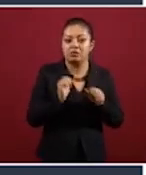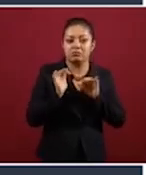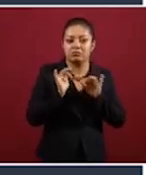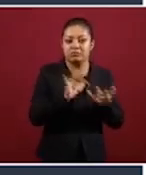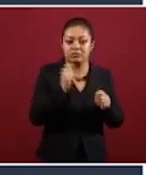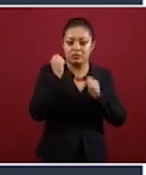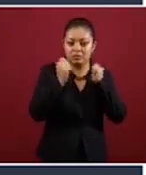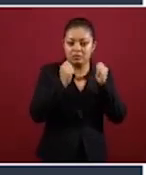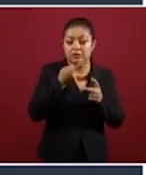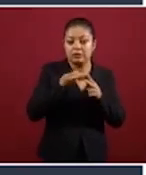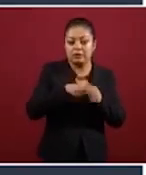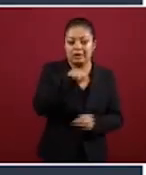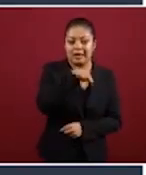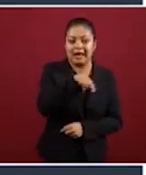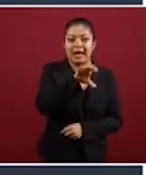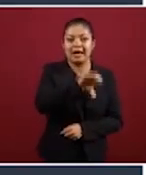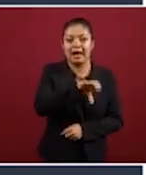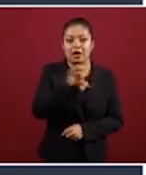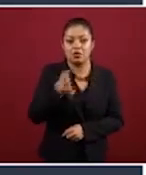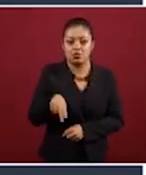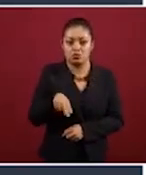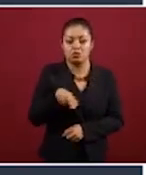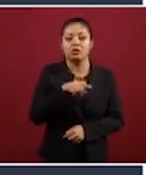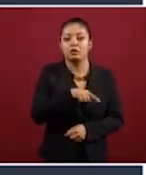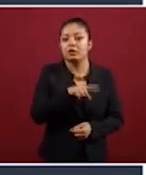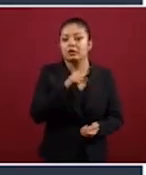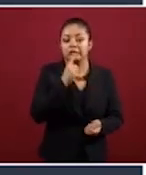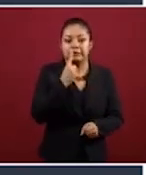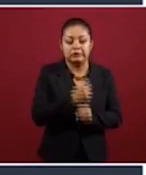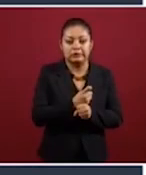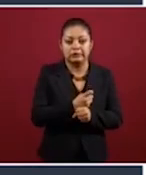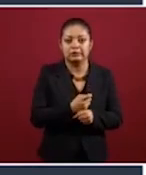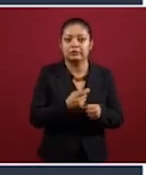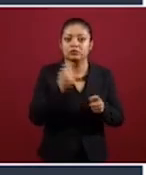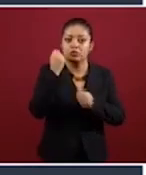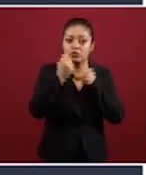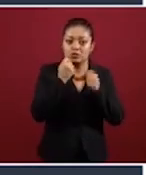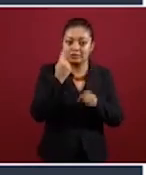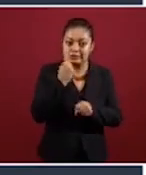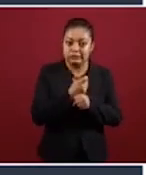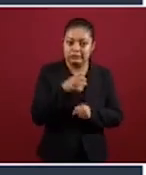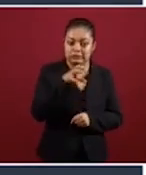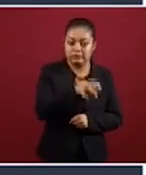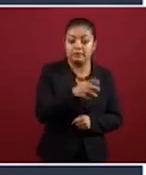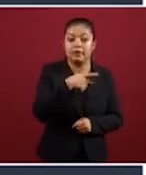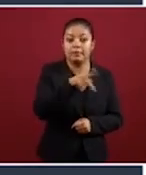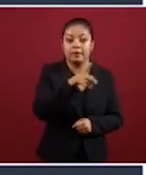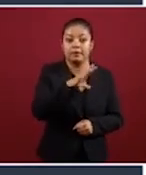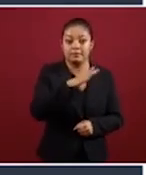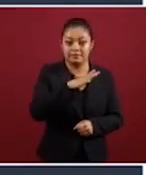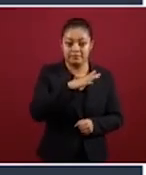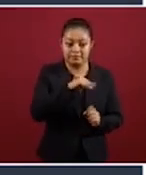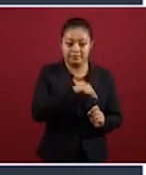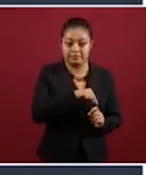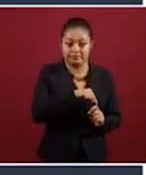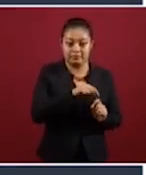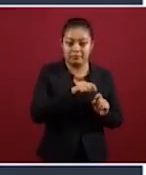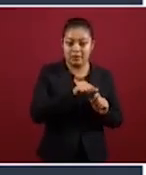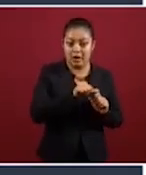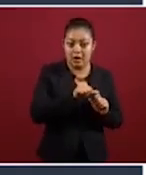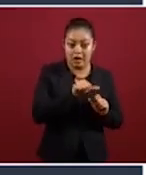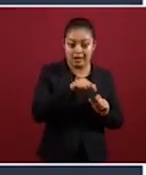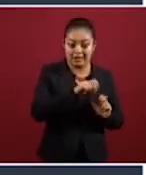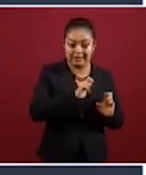partir de Cancún, que es donde más turistas se recibe, pero el recorrido va por toda la zona